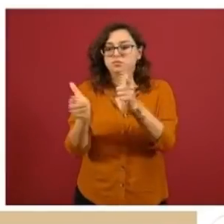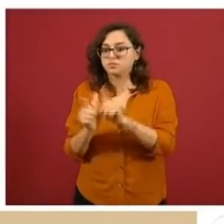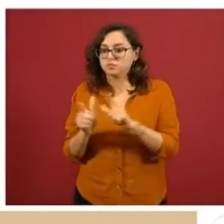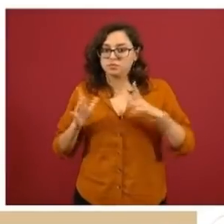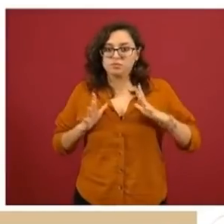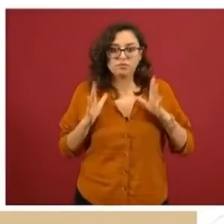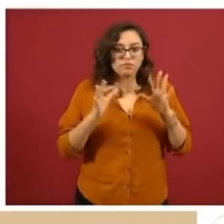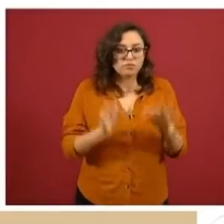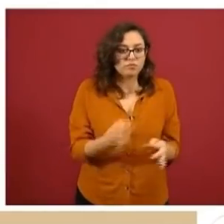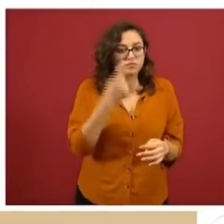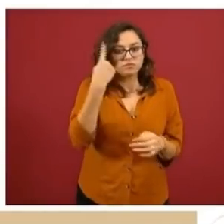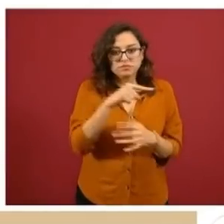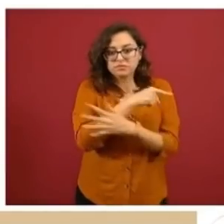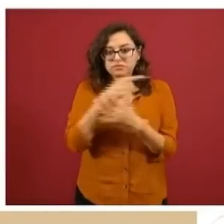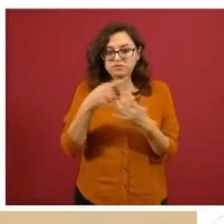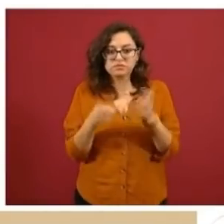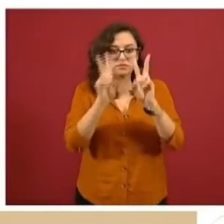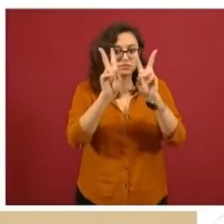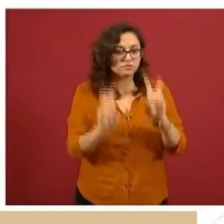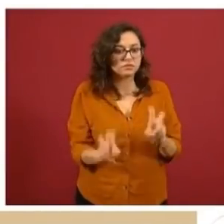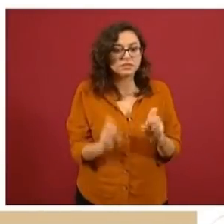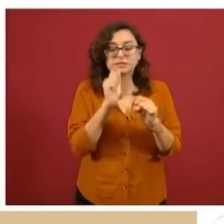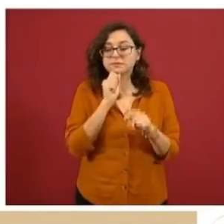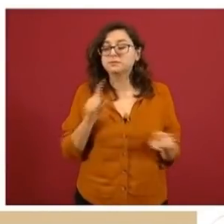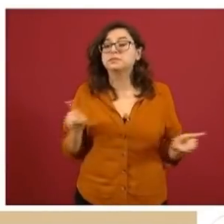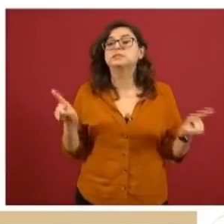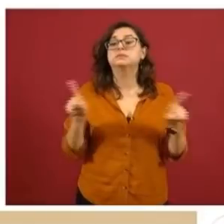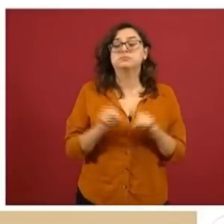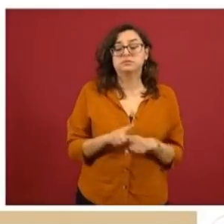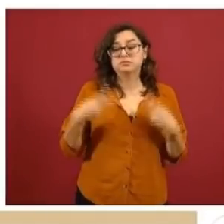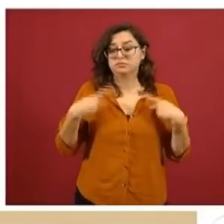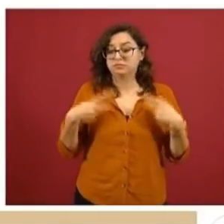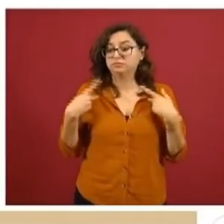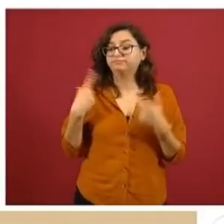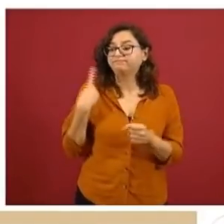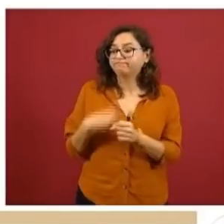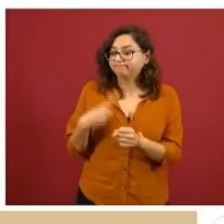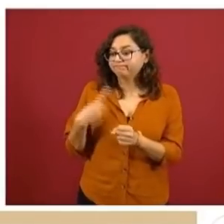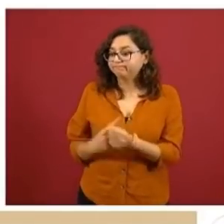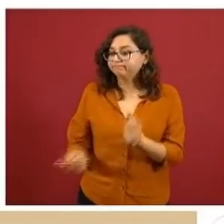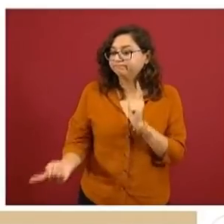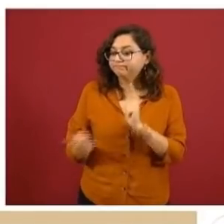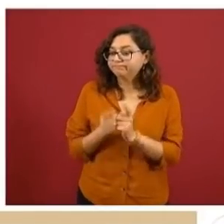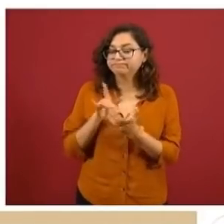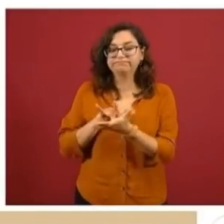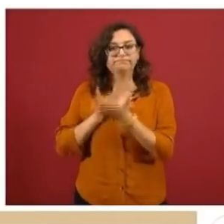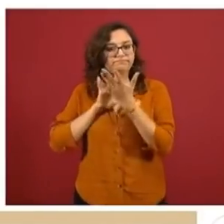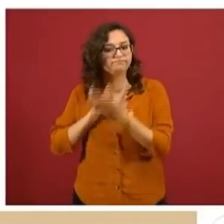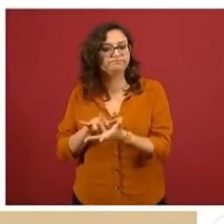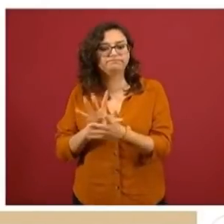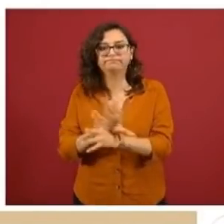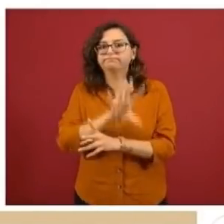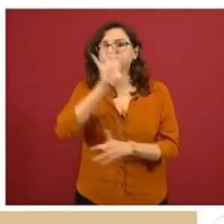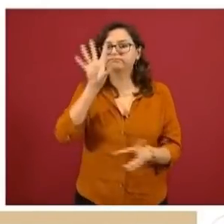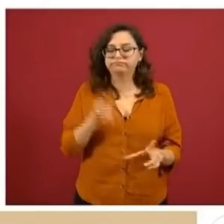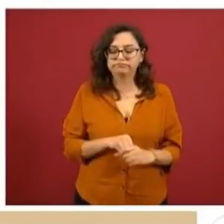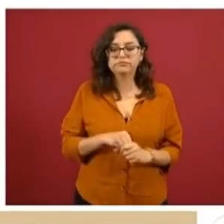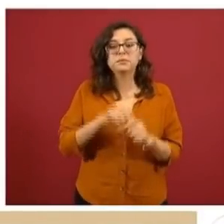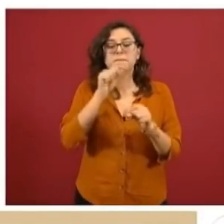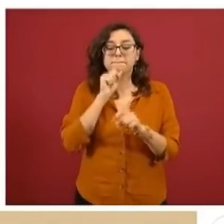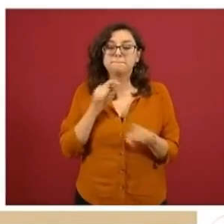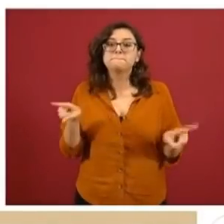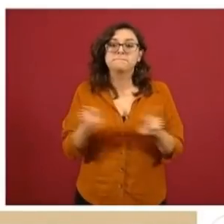¿sí? Nos sentamos a la mesa con quienes estaban viviendo el brote y tratamos de apoyarlos lo más posible. Realizamos